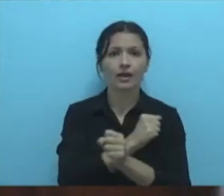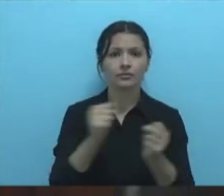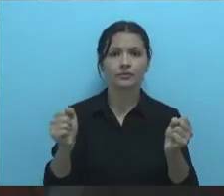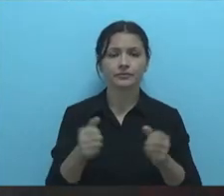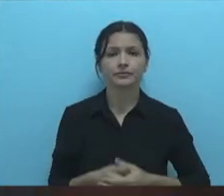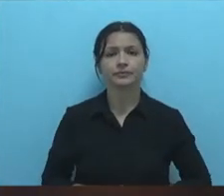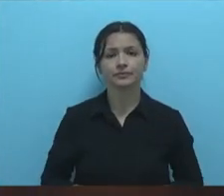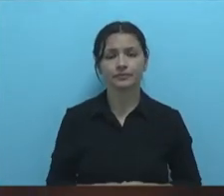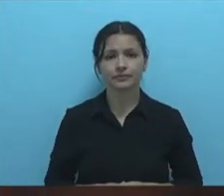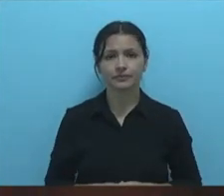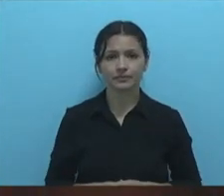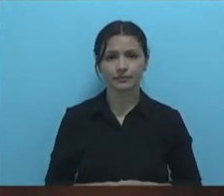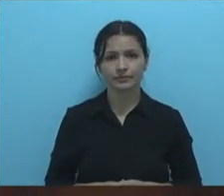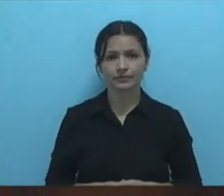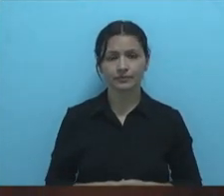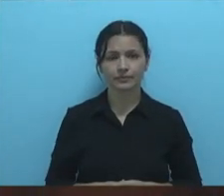aprobado